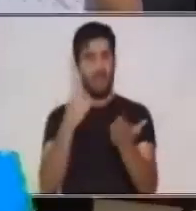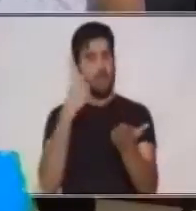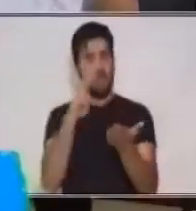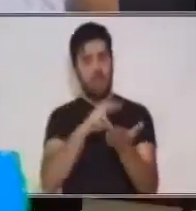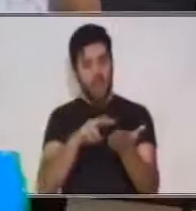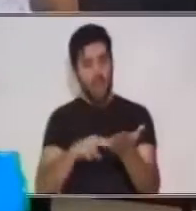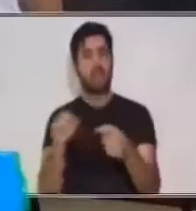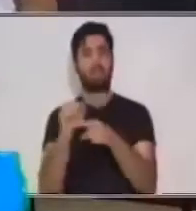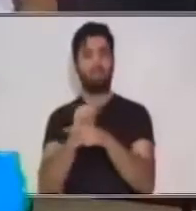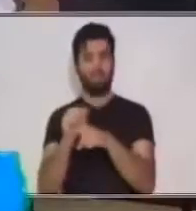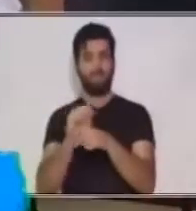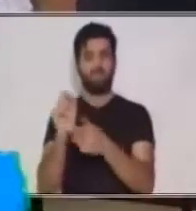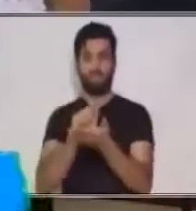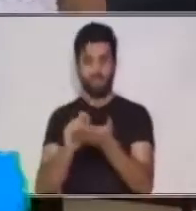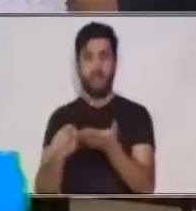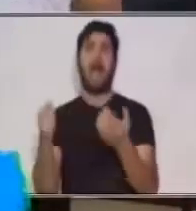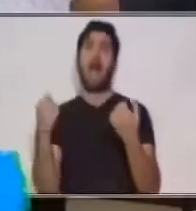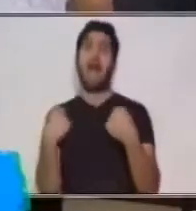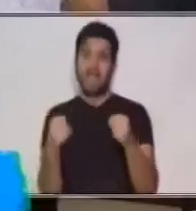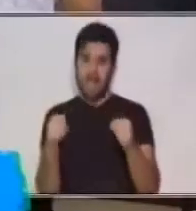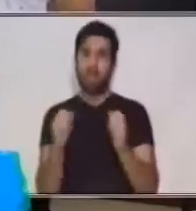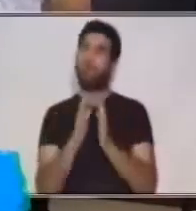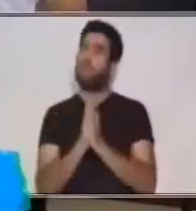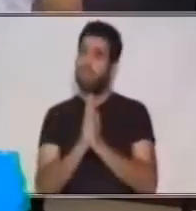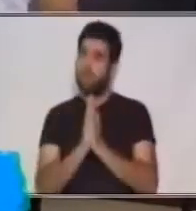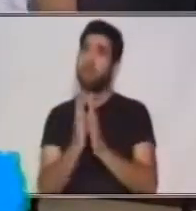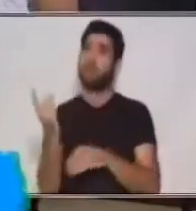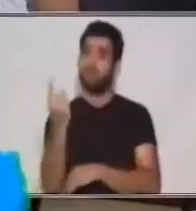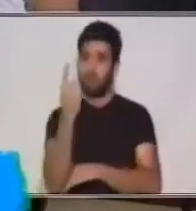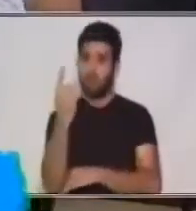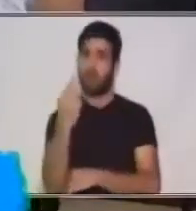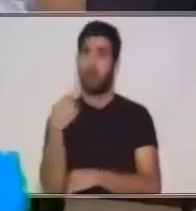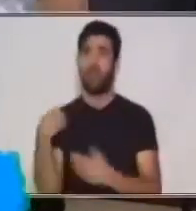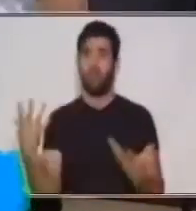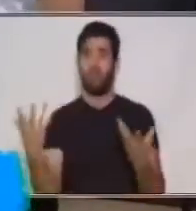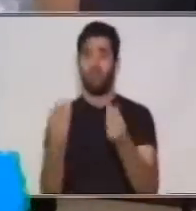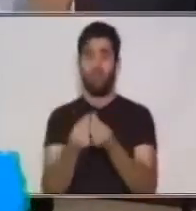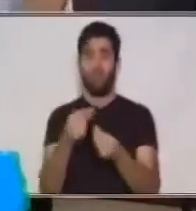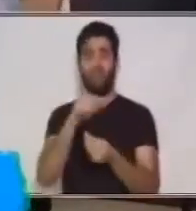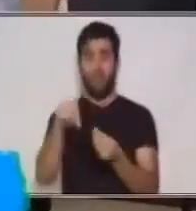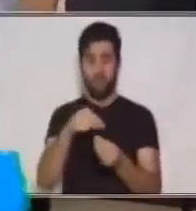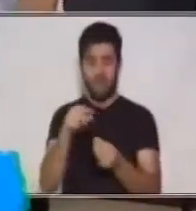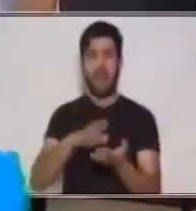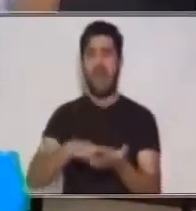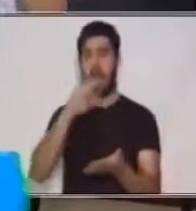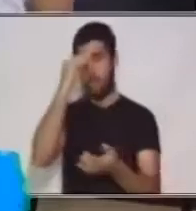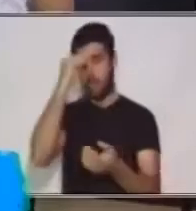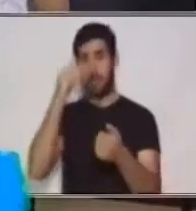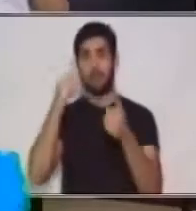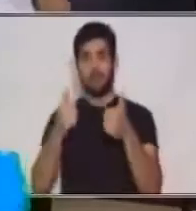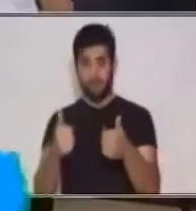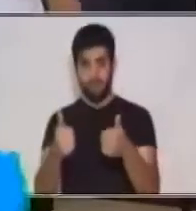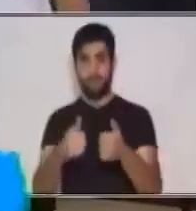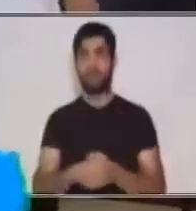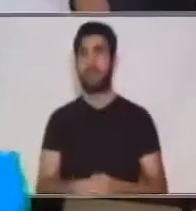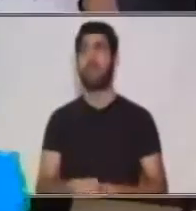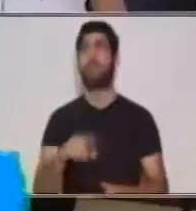y hagan, porque es importante aprender también en familia. Así es. Y entonces tenemos